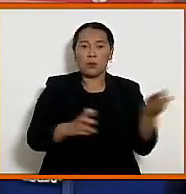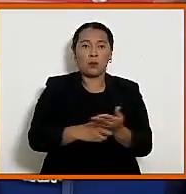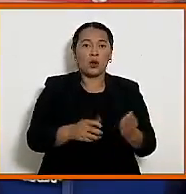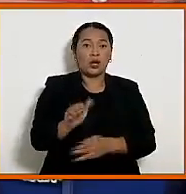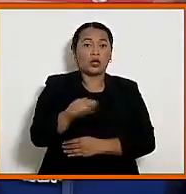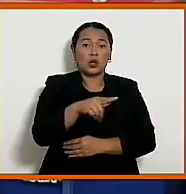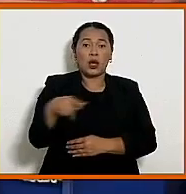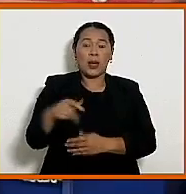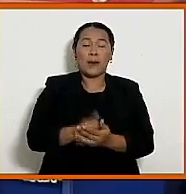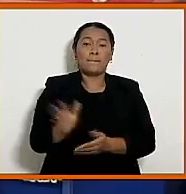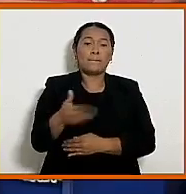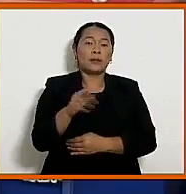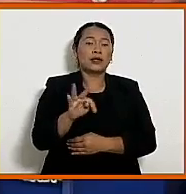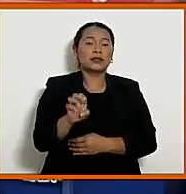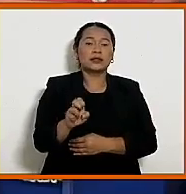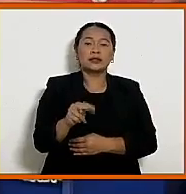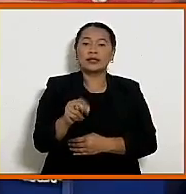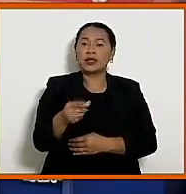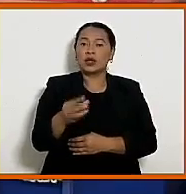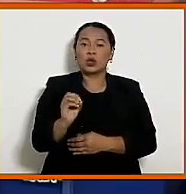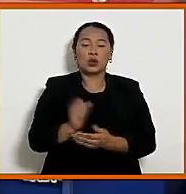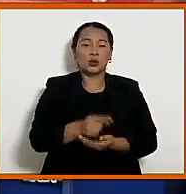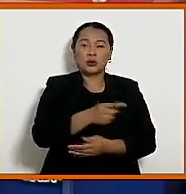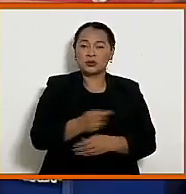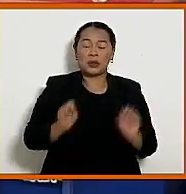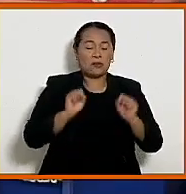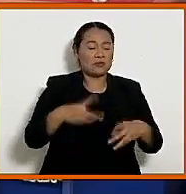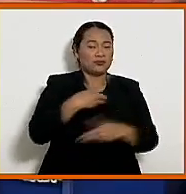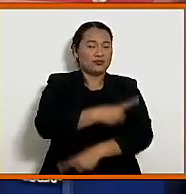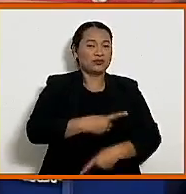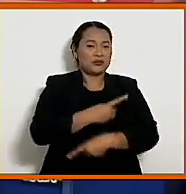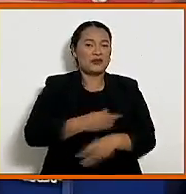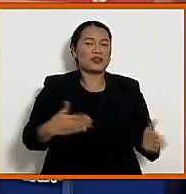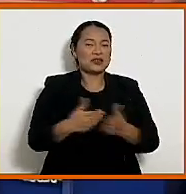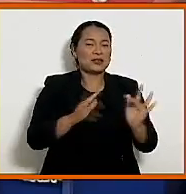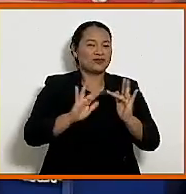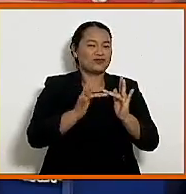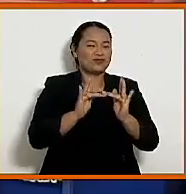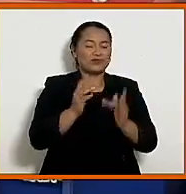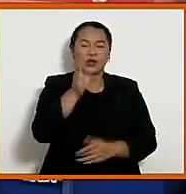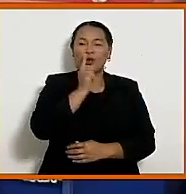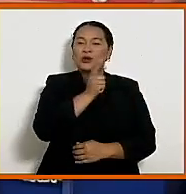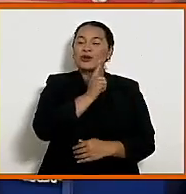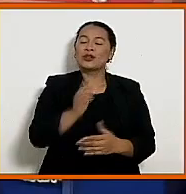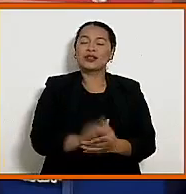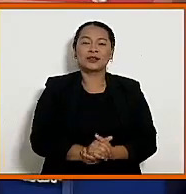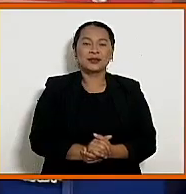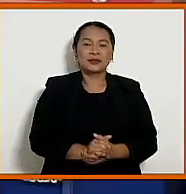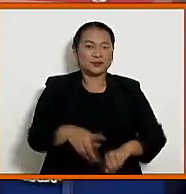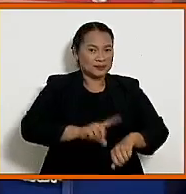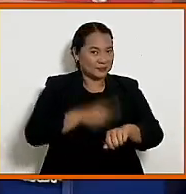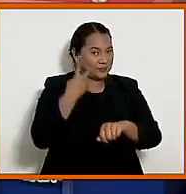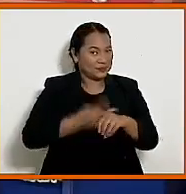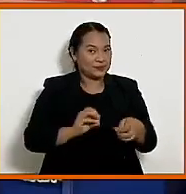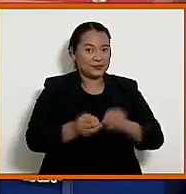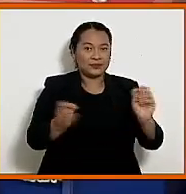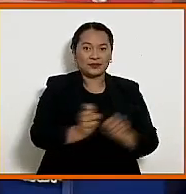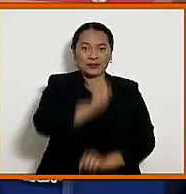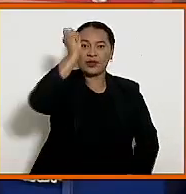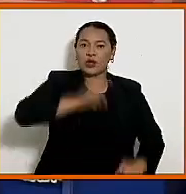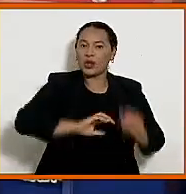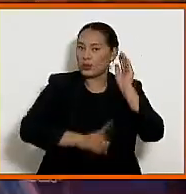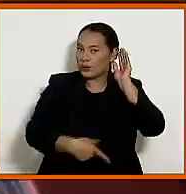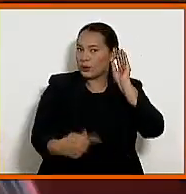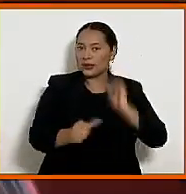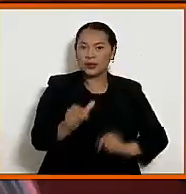Tengo. ¿Qué esperas para ganar? La diversión está a un clic de distancia con Loto. Vamos a conocer el primer dígito favorecido para Diaria en